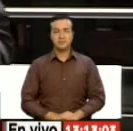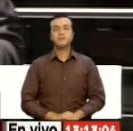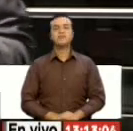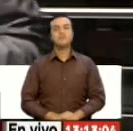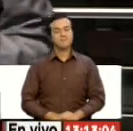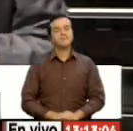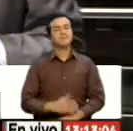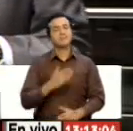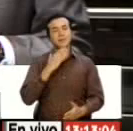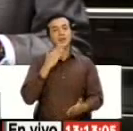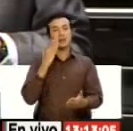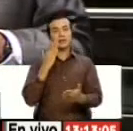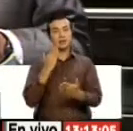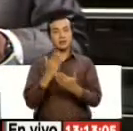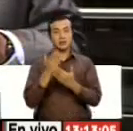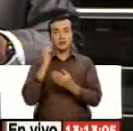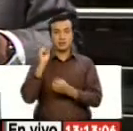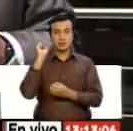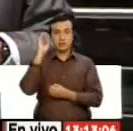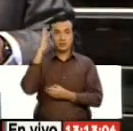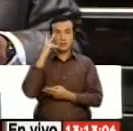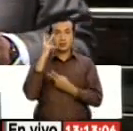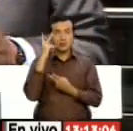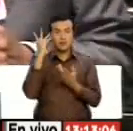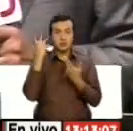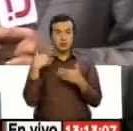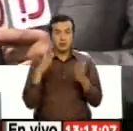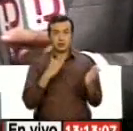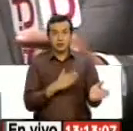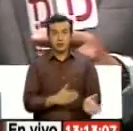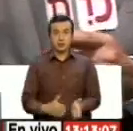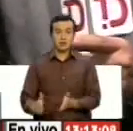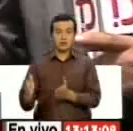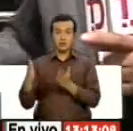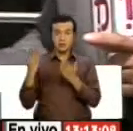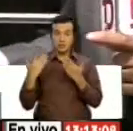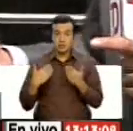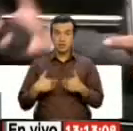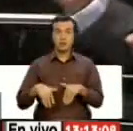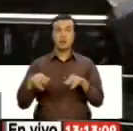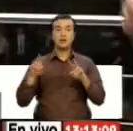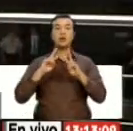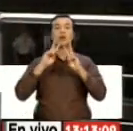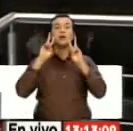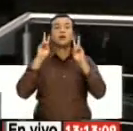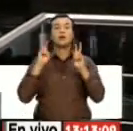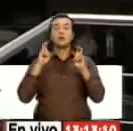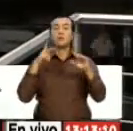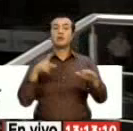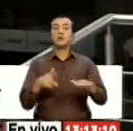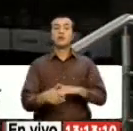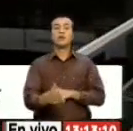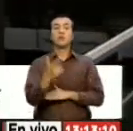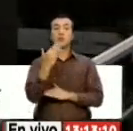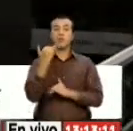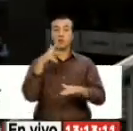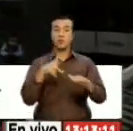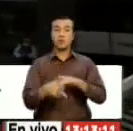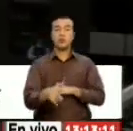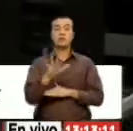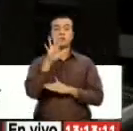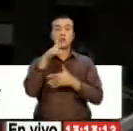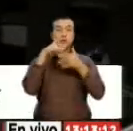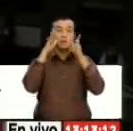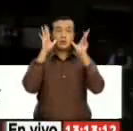Bueno, pues gracias a la producción por prevenirnos de que ya estamos nuevamente con el paso sobre la obra que se ha inaugurado este día 5 de